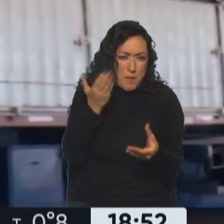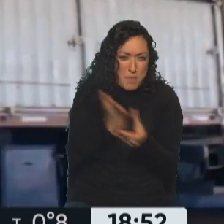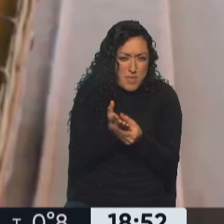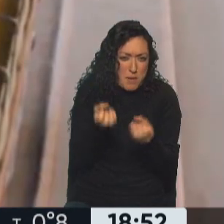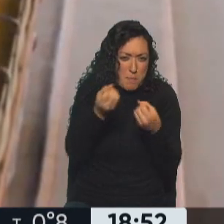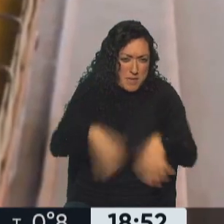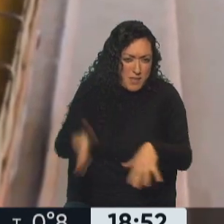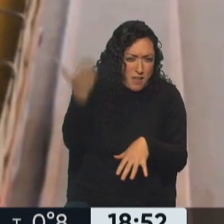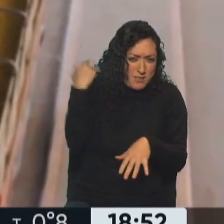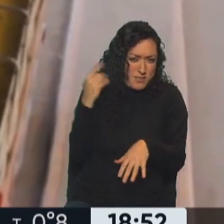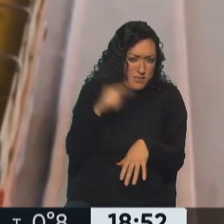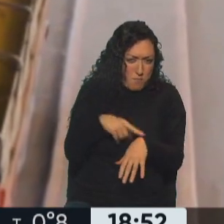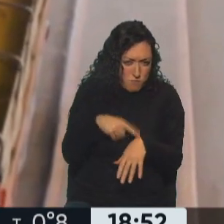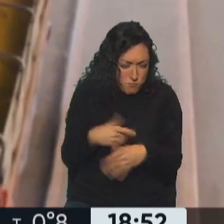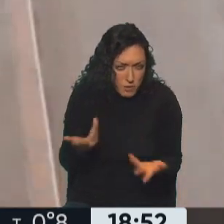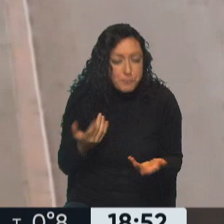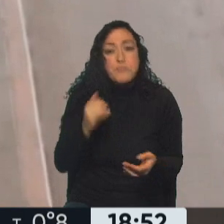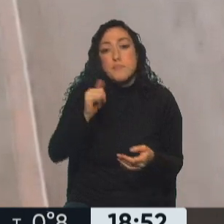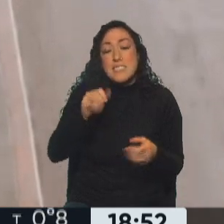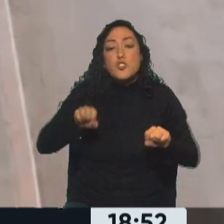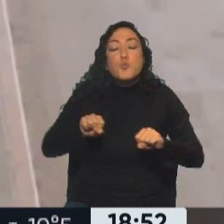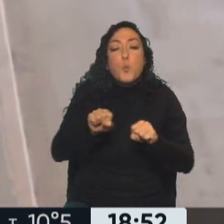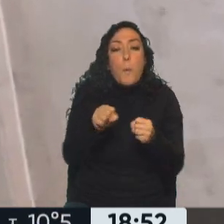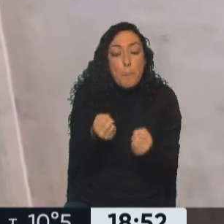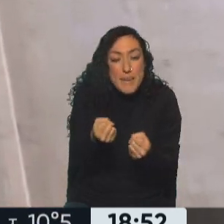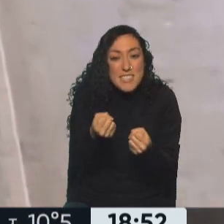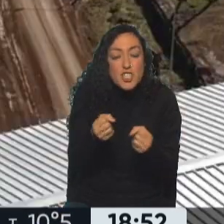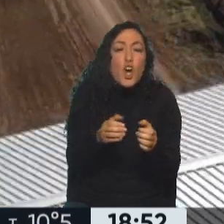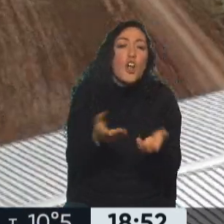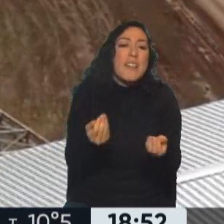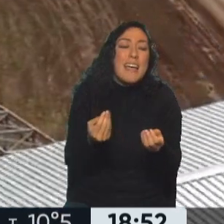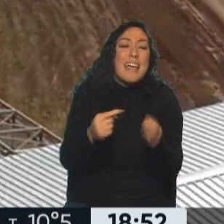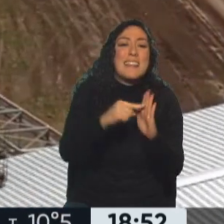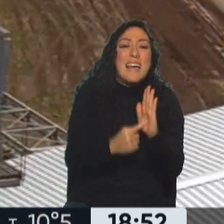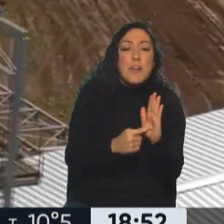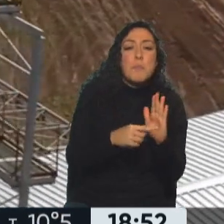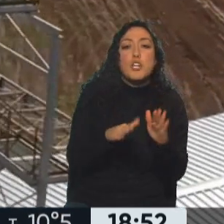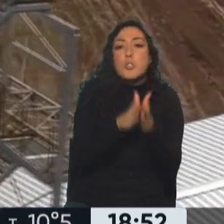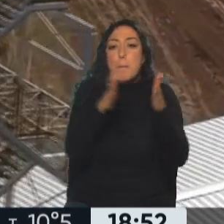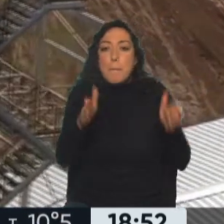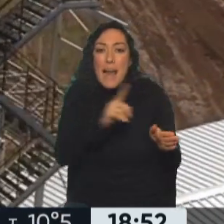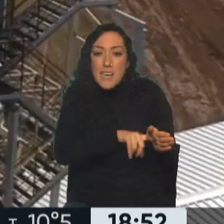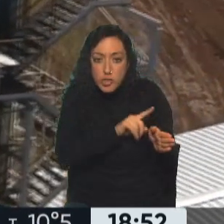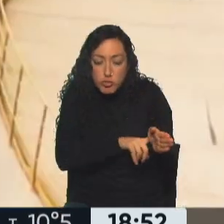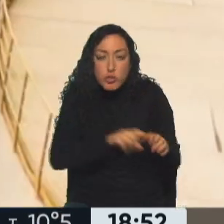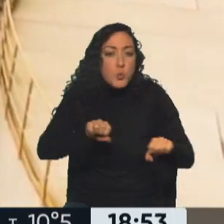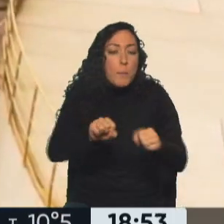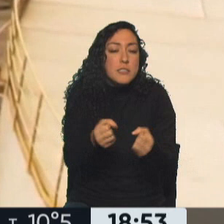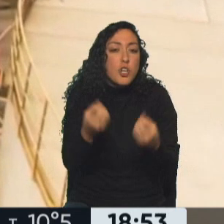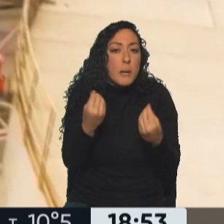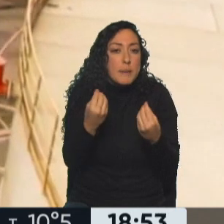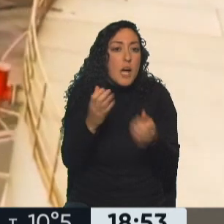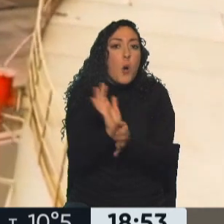lo que ocurre es que la paralización, lo que se llama la suspensión de los términos y los plazos, lo que hace es poner en